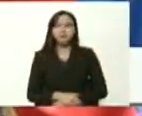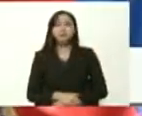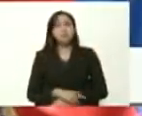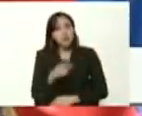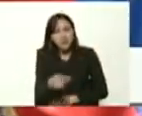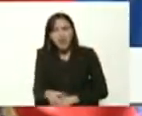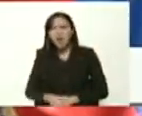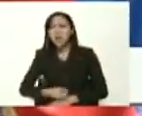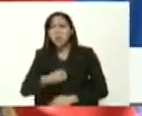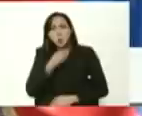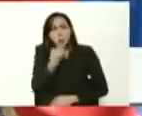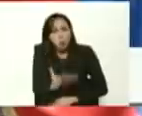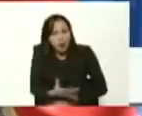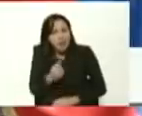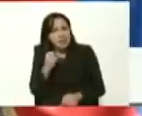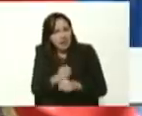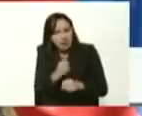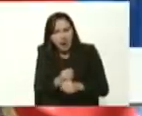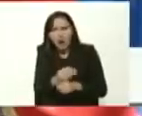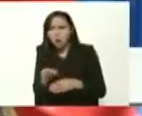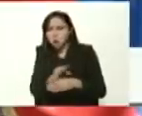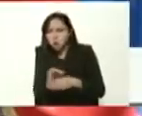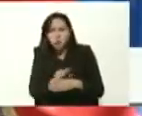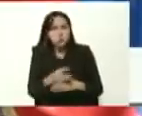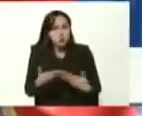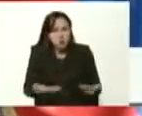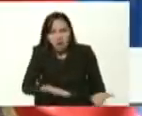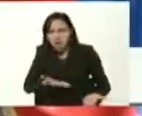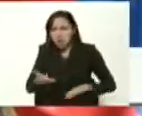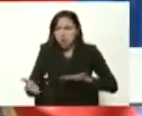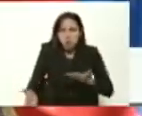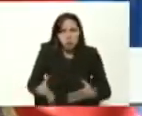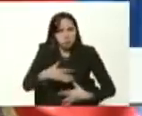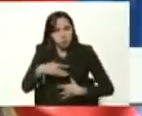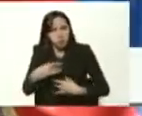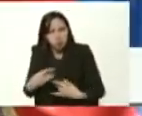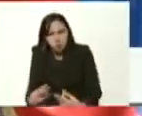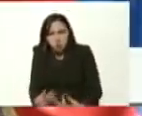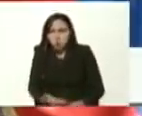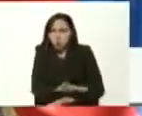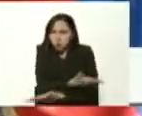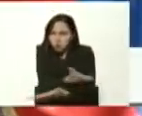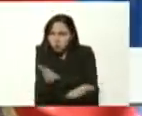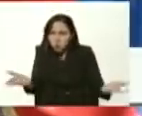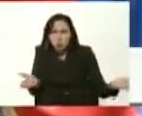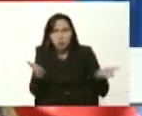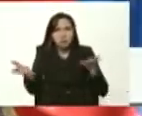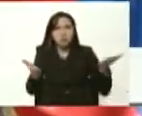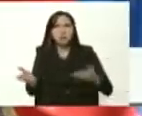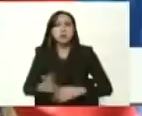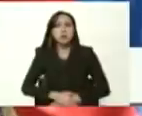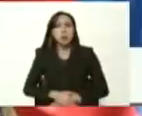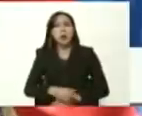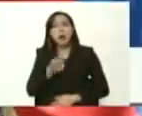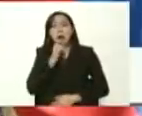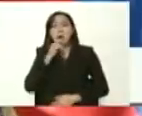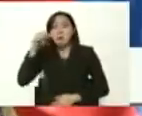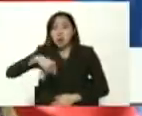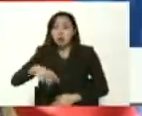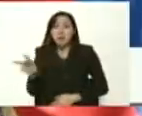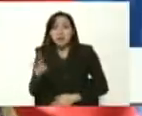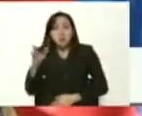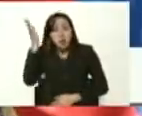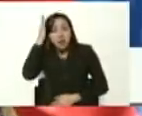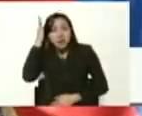hacerlo bien como servidor público, entregarse a ello en medio de tantas dificultades que está viviendo la nación